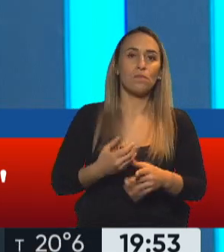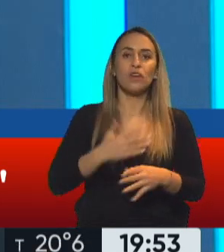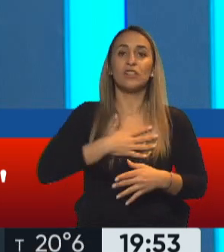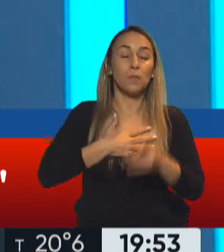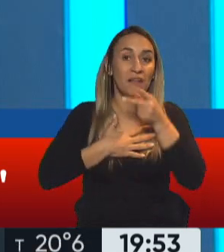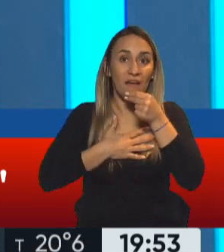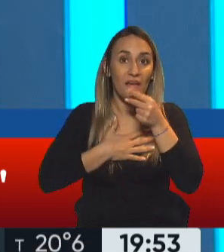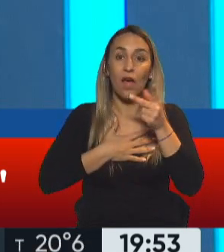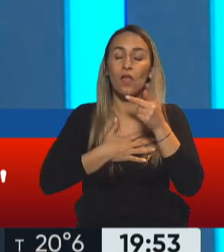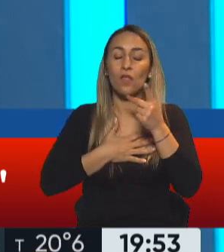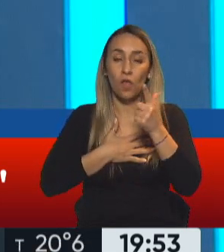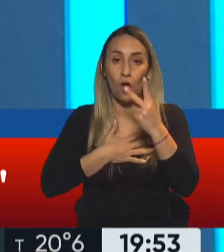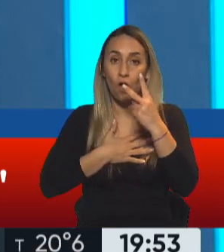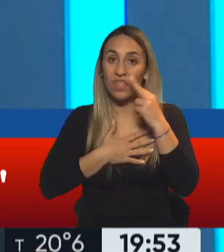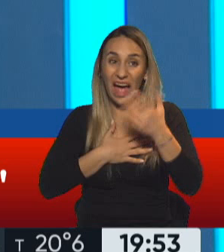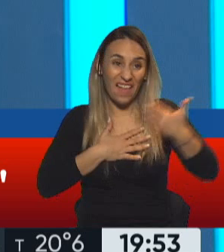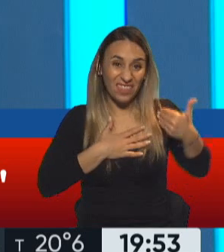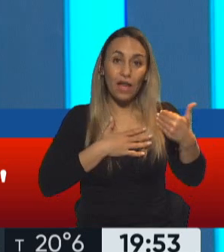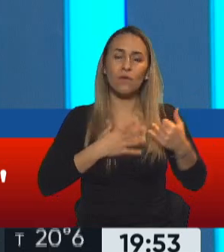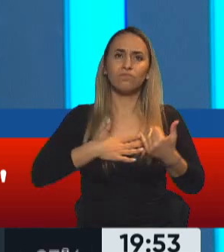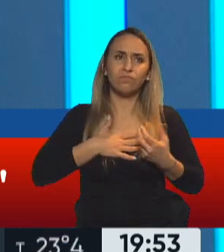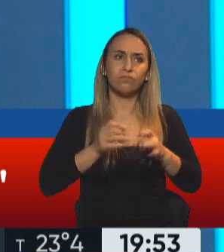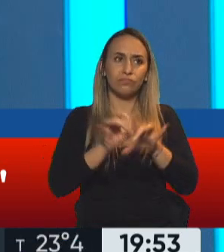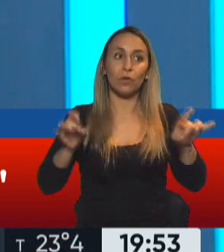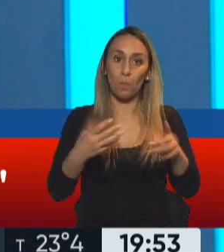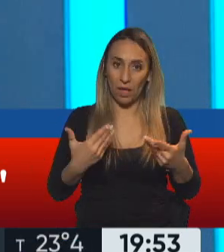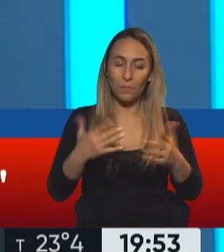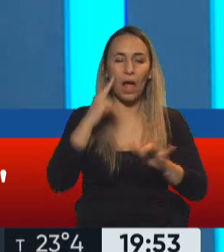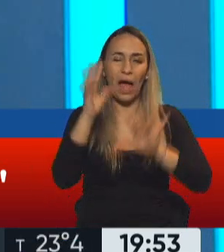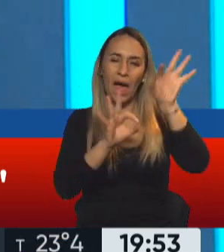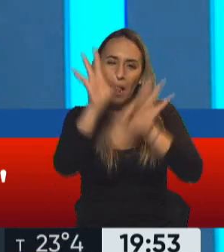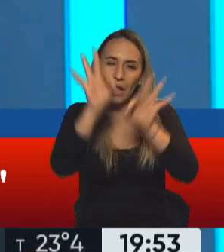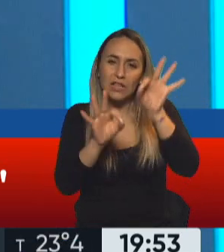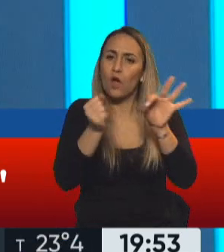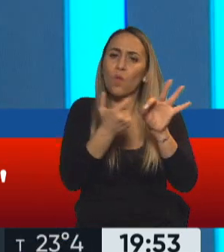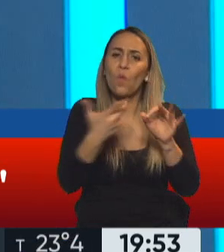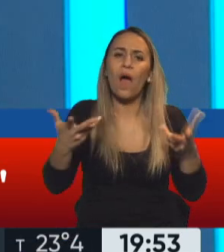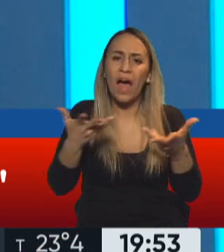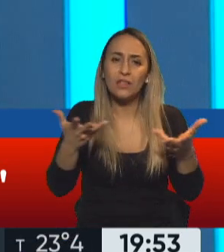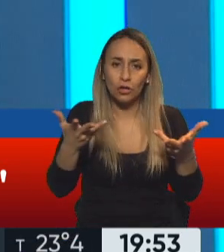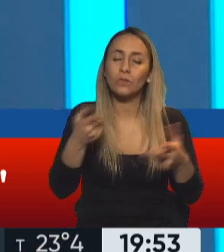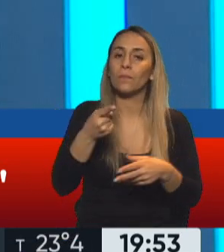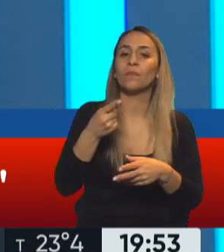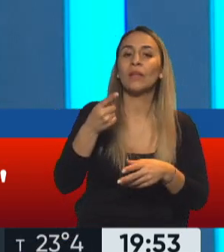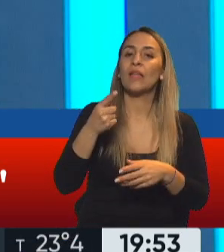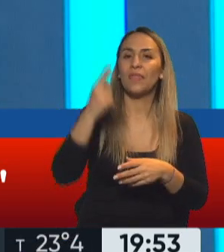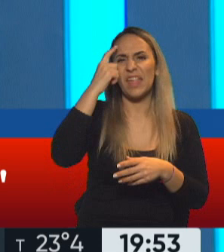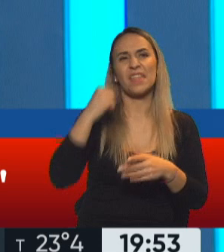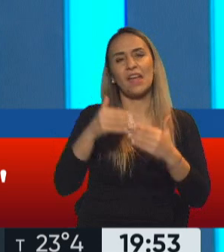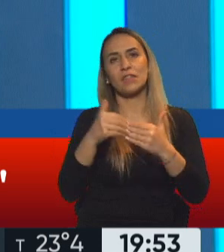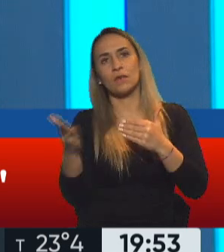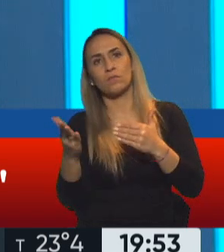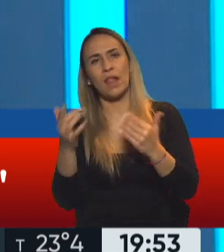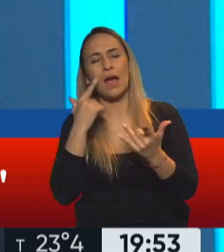el día 10, pero está en estudio a ver si vale la pena. ¿Cuántos casos son esos casos que se van por fuera de los 10 días como para